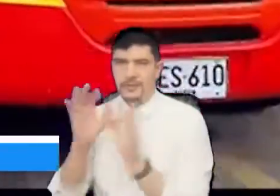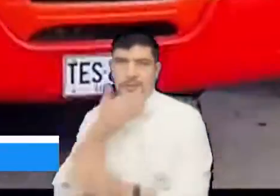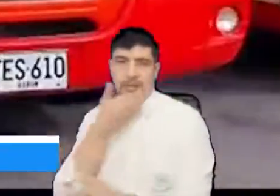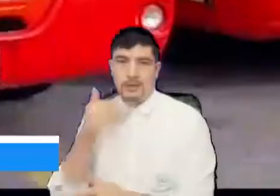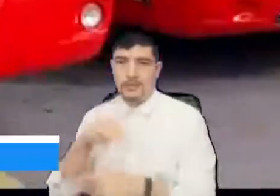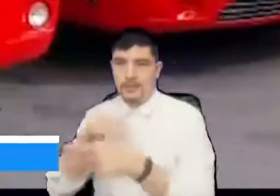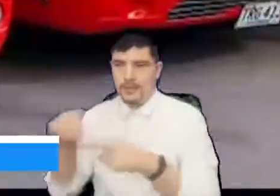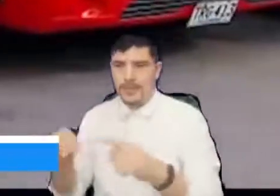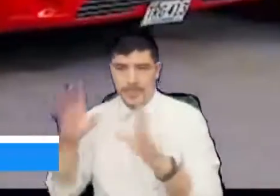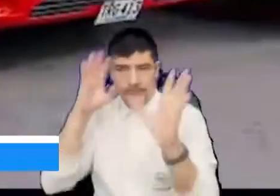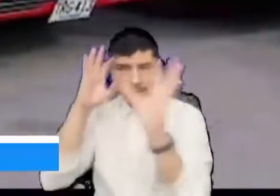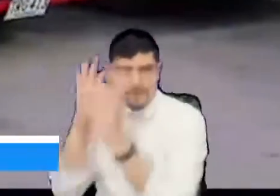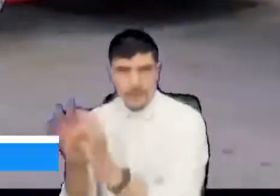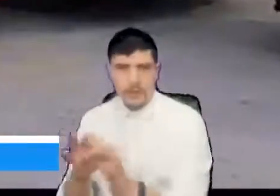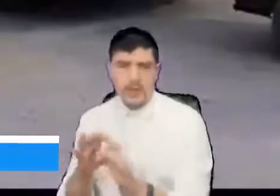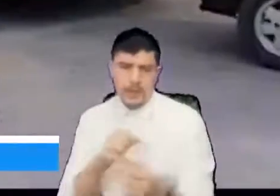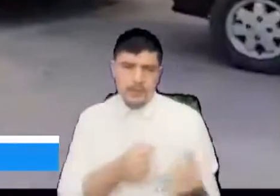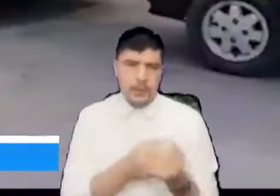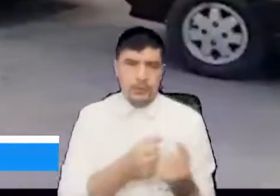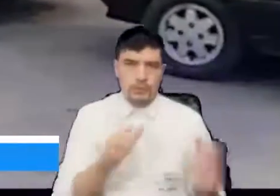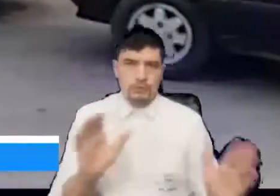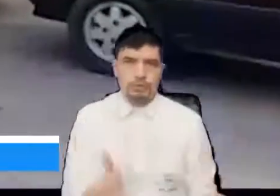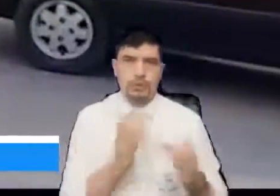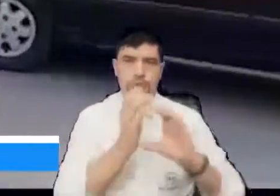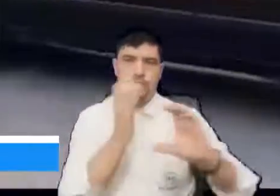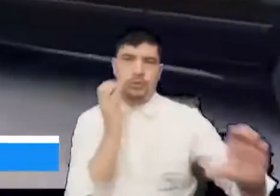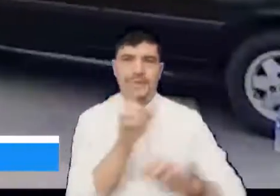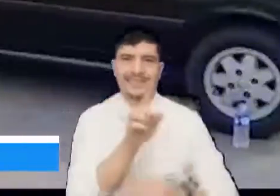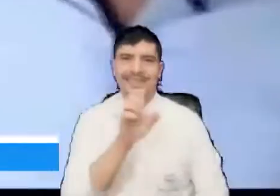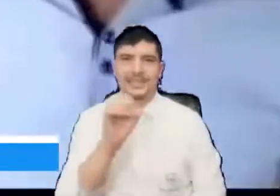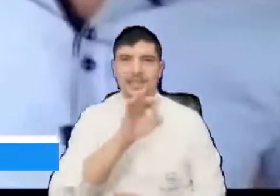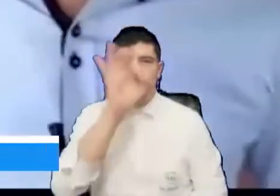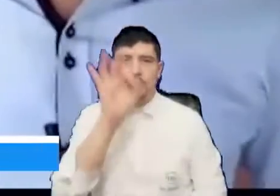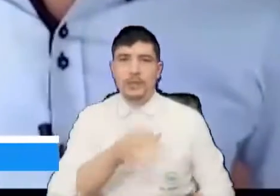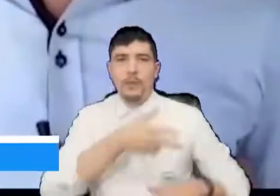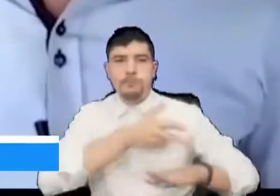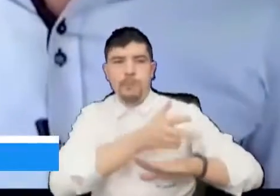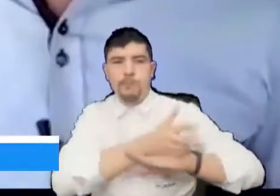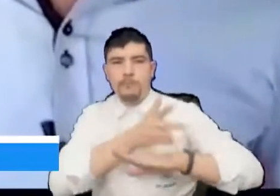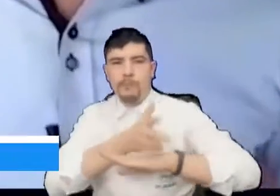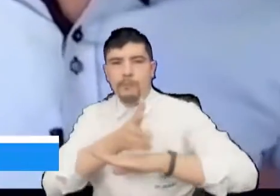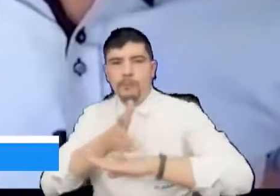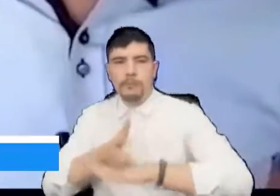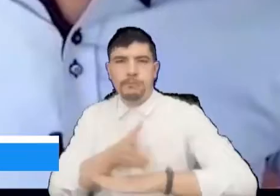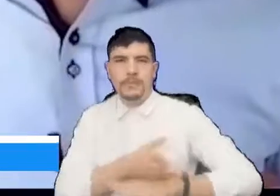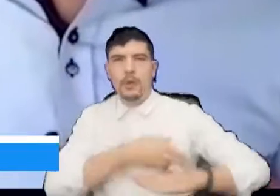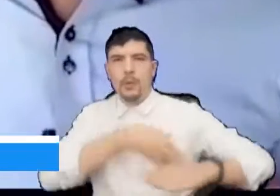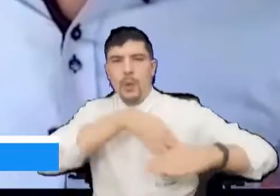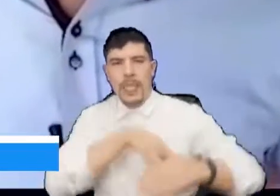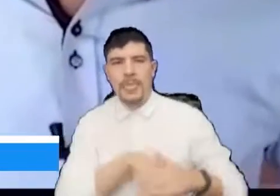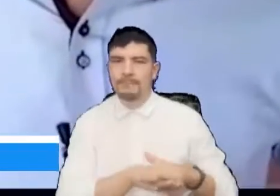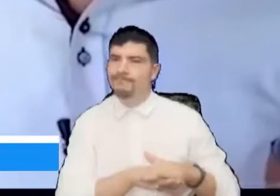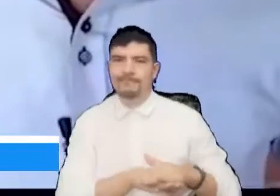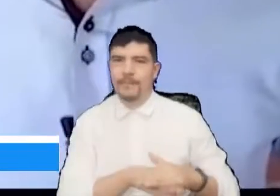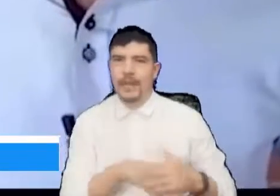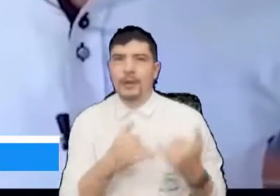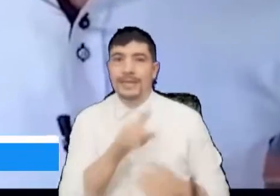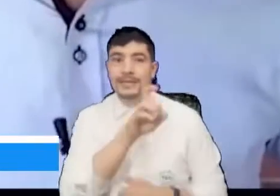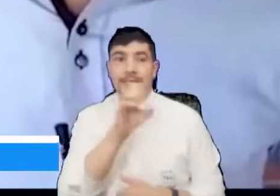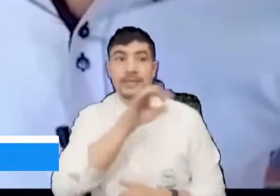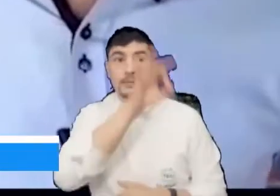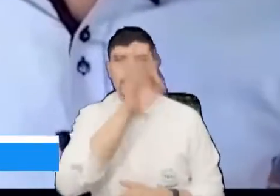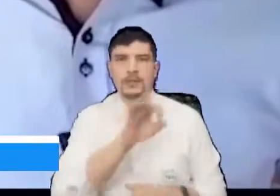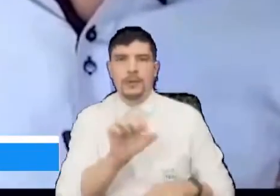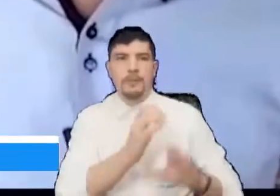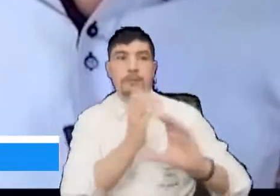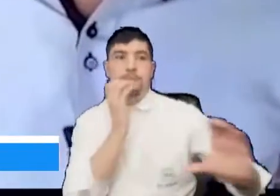sacar parte de ese 60% de buses que tienen parqueados. Es positivo que para el municipio de Florida Blanca lleguen las